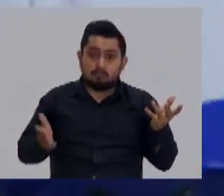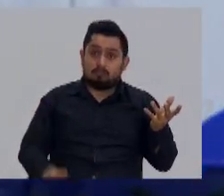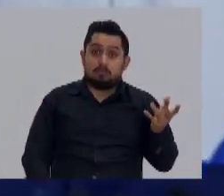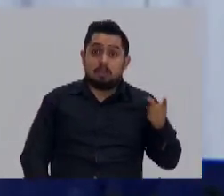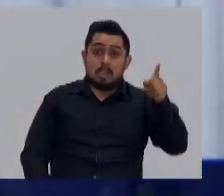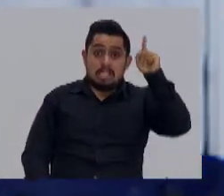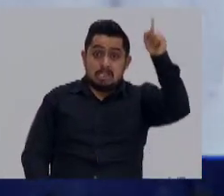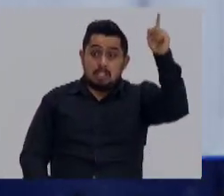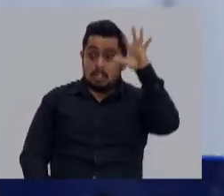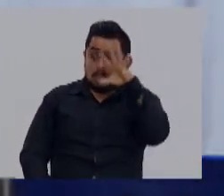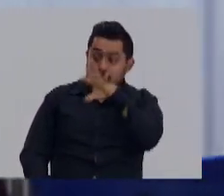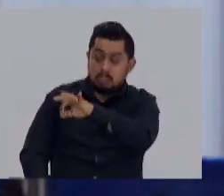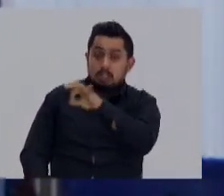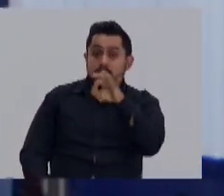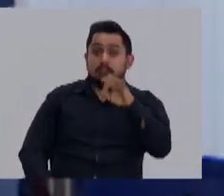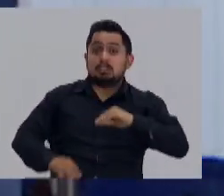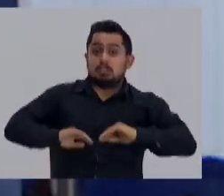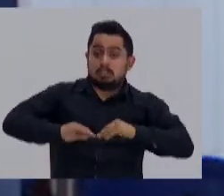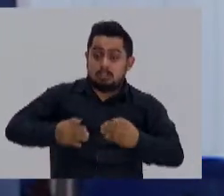Desde el vientre te escogí.